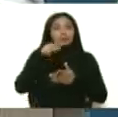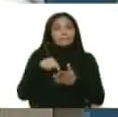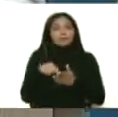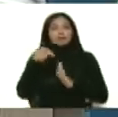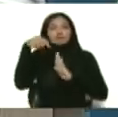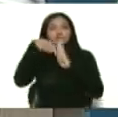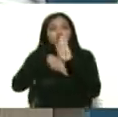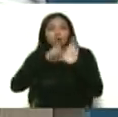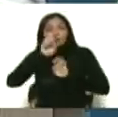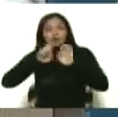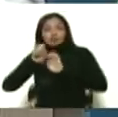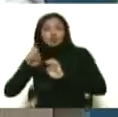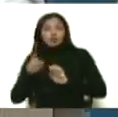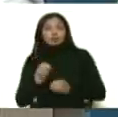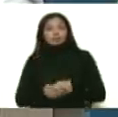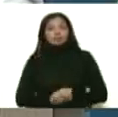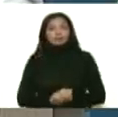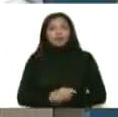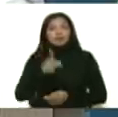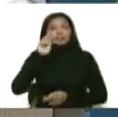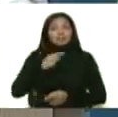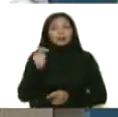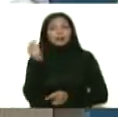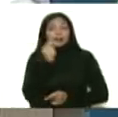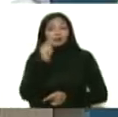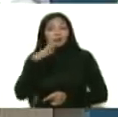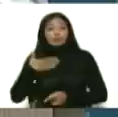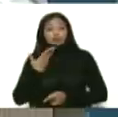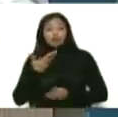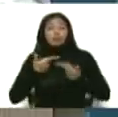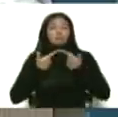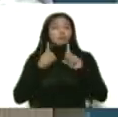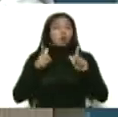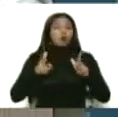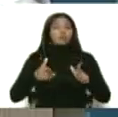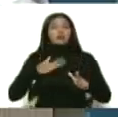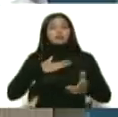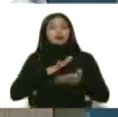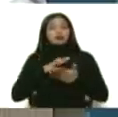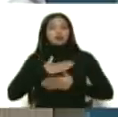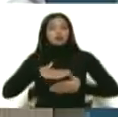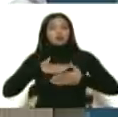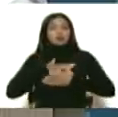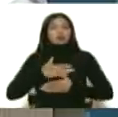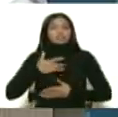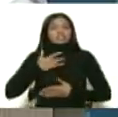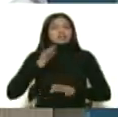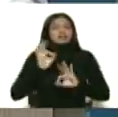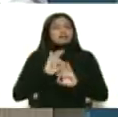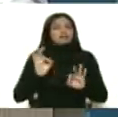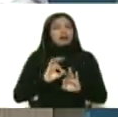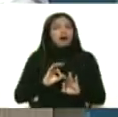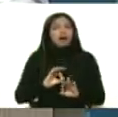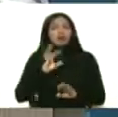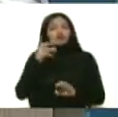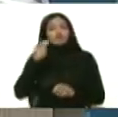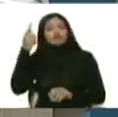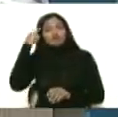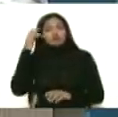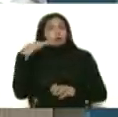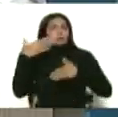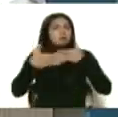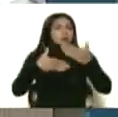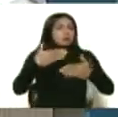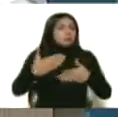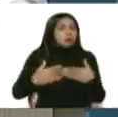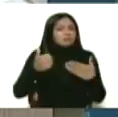prueba diagnóstica, y debe dar negativo. Para que el paciente pueda estar de alta, debe estar sin síntomas, un número determinado de días, y